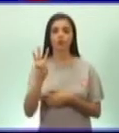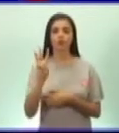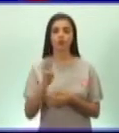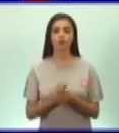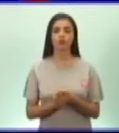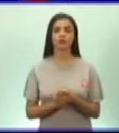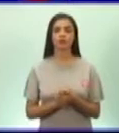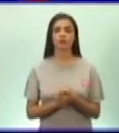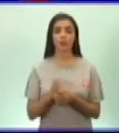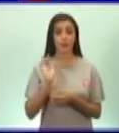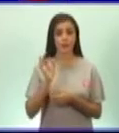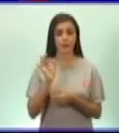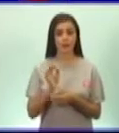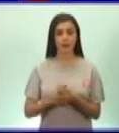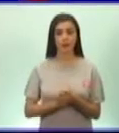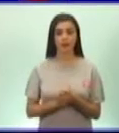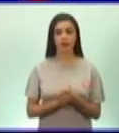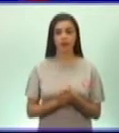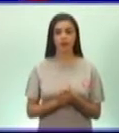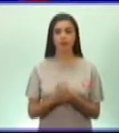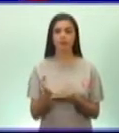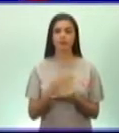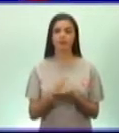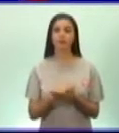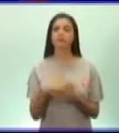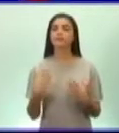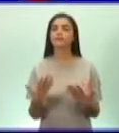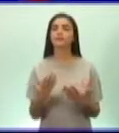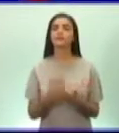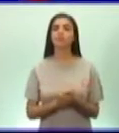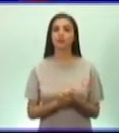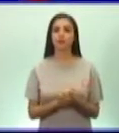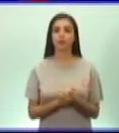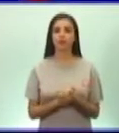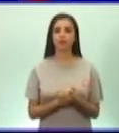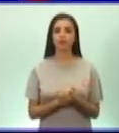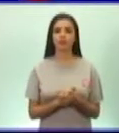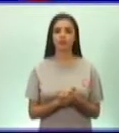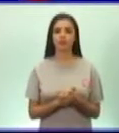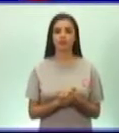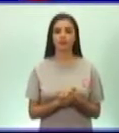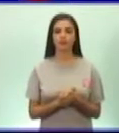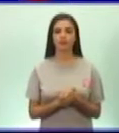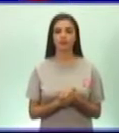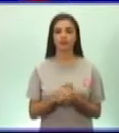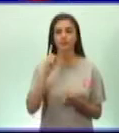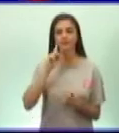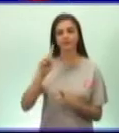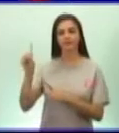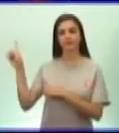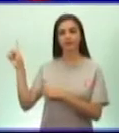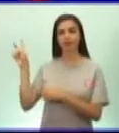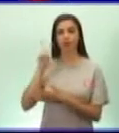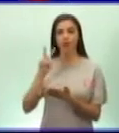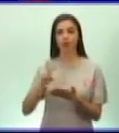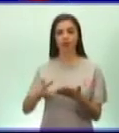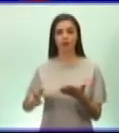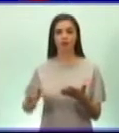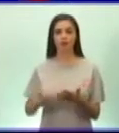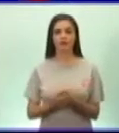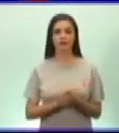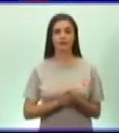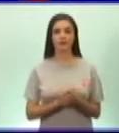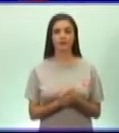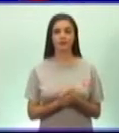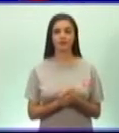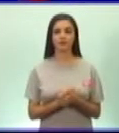144 del libro de texto que decía así: a un paciente el médico le indicó un análisis de